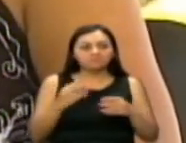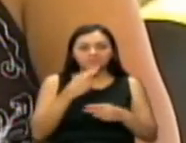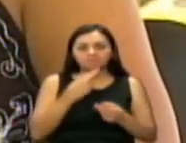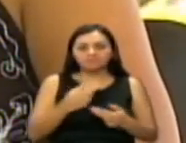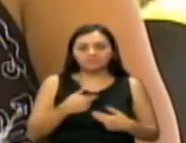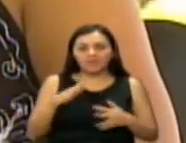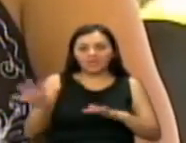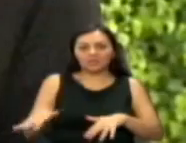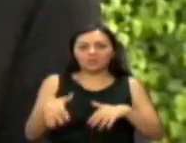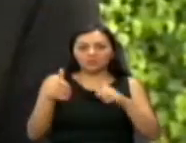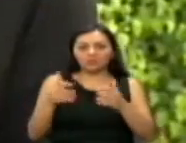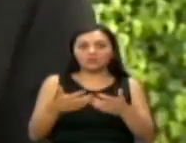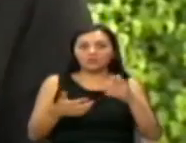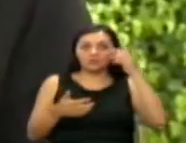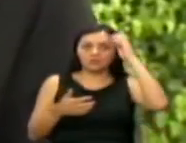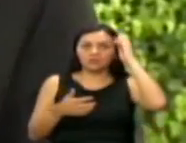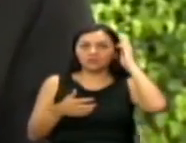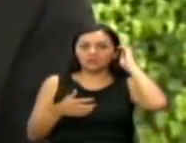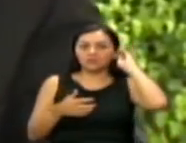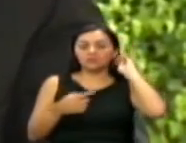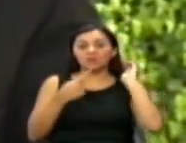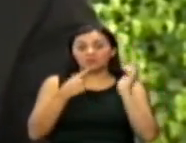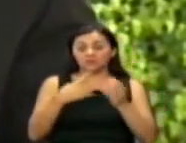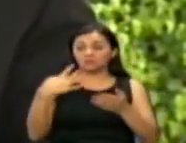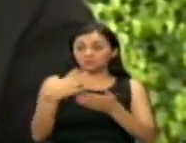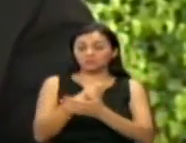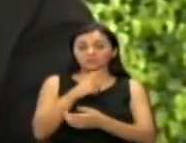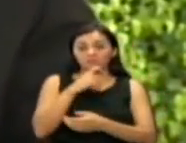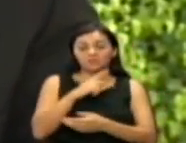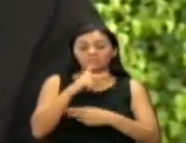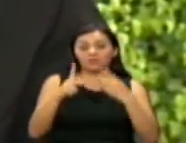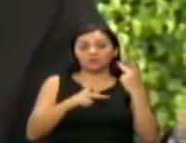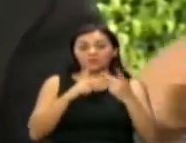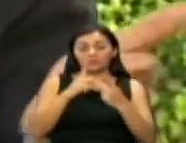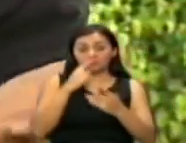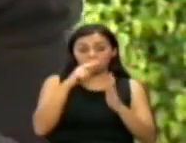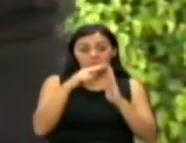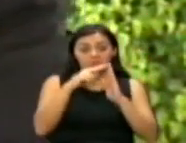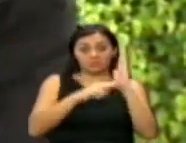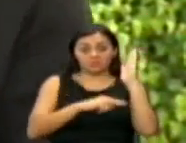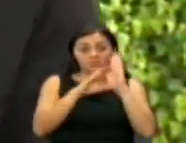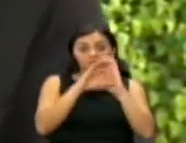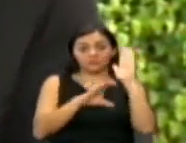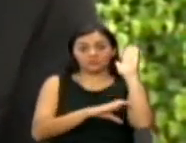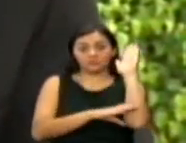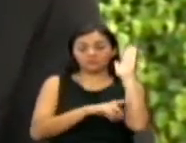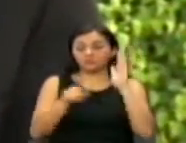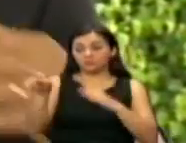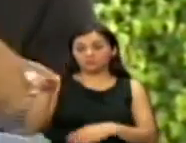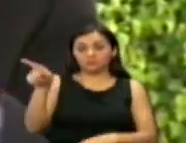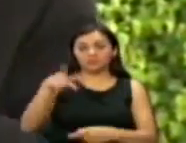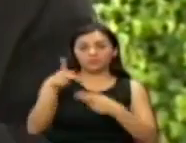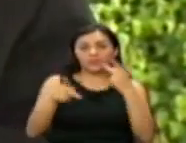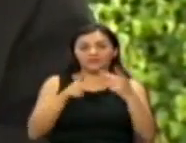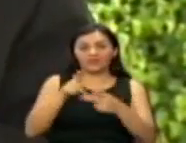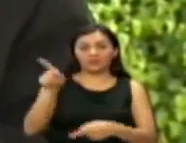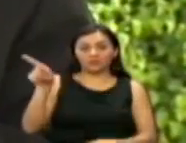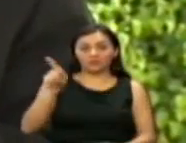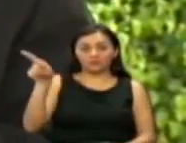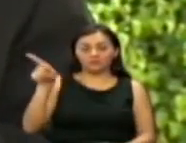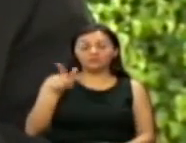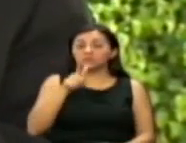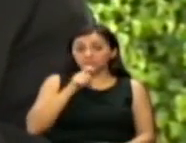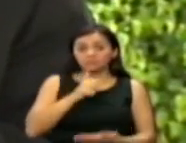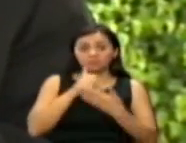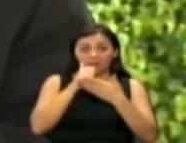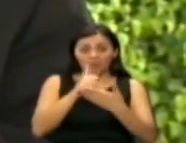los agricultores? Si es rentable que lo haga el Consejo Provincial, porque le da la constitución, la competencia de riego y responsabilidad del gobierno provincial. Nosotros siempre ayudamos con los